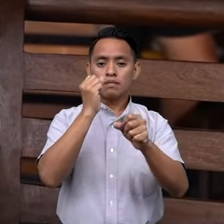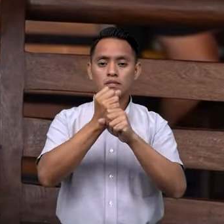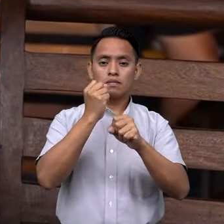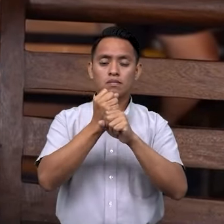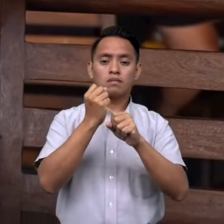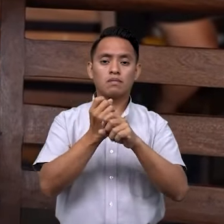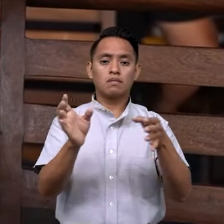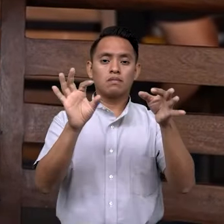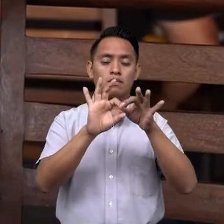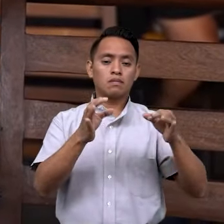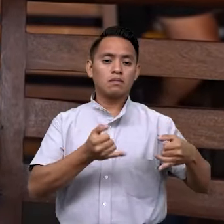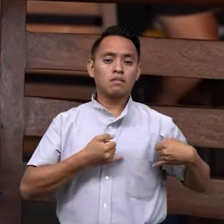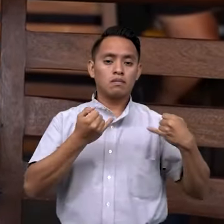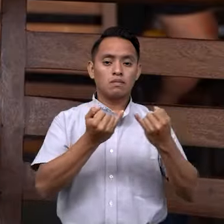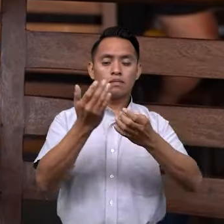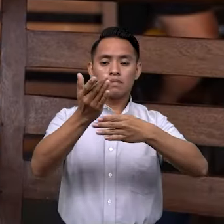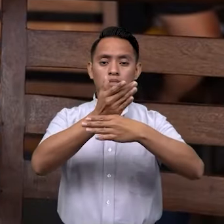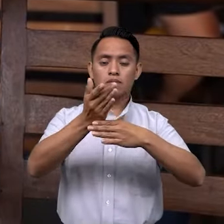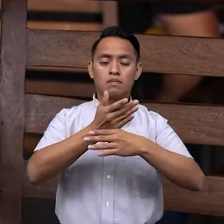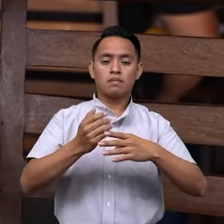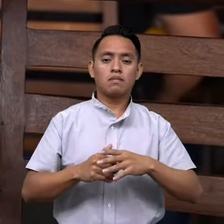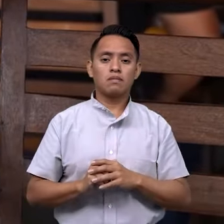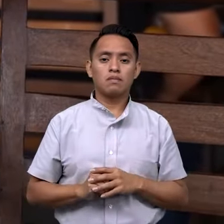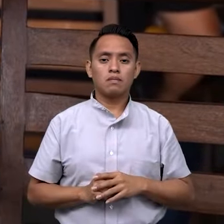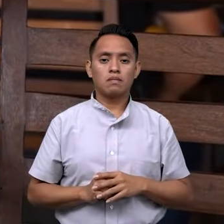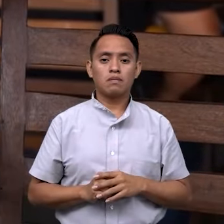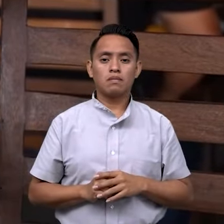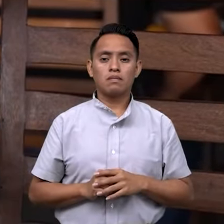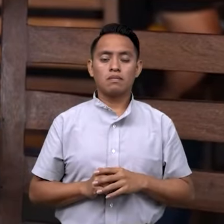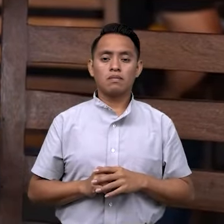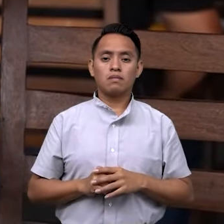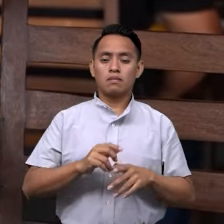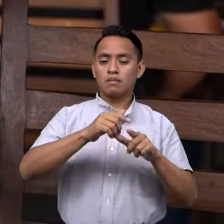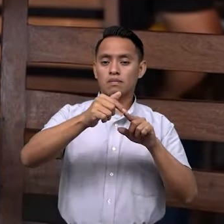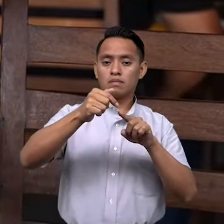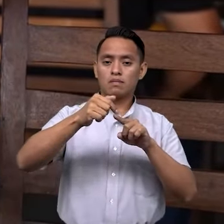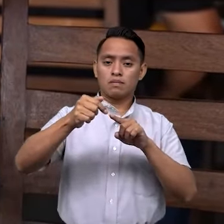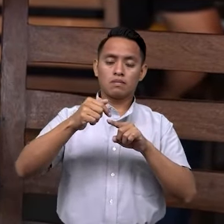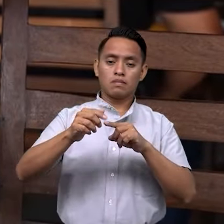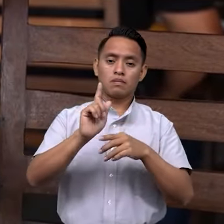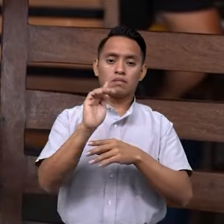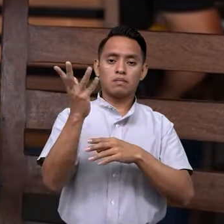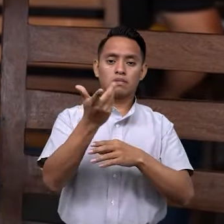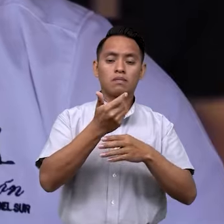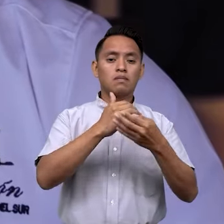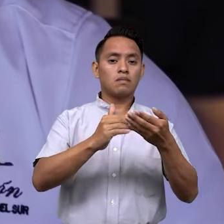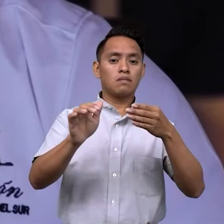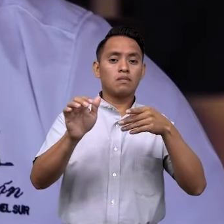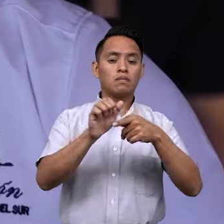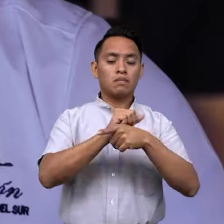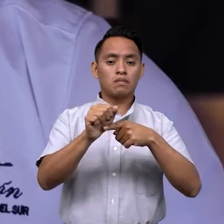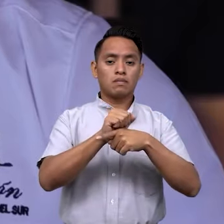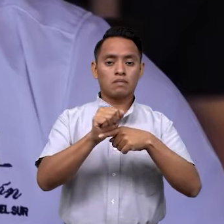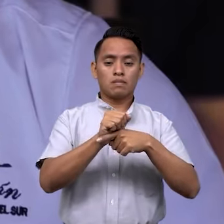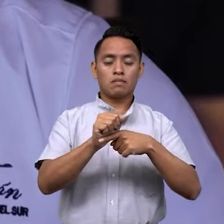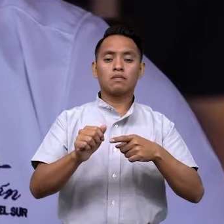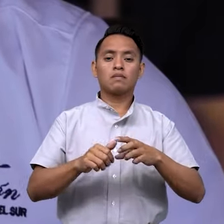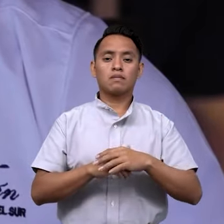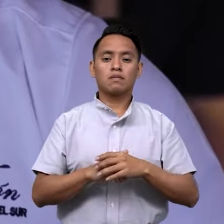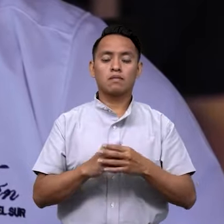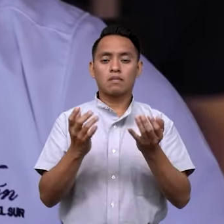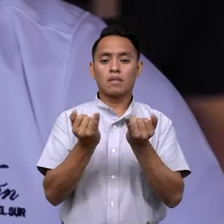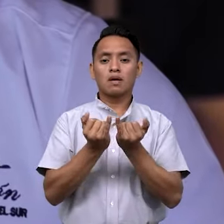mano con las instituciones y de igual manera con la municipalidad en todos los ejercicios y de igual manera